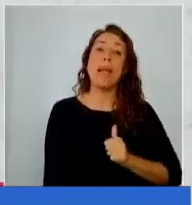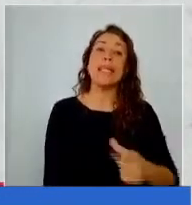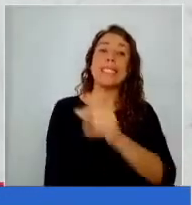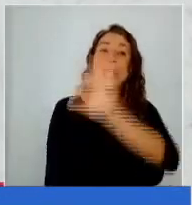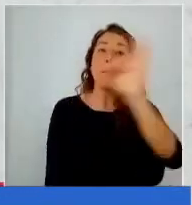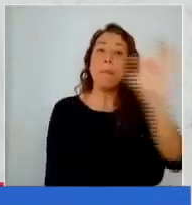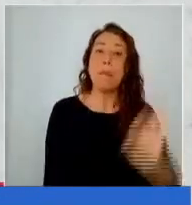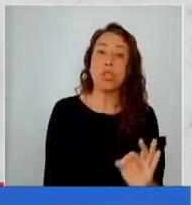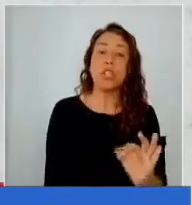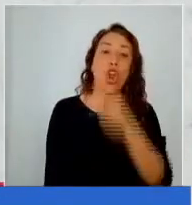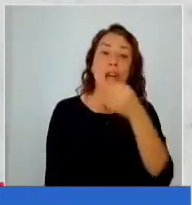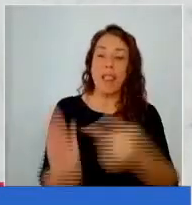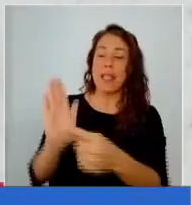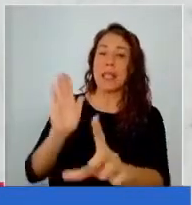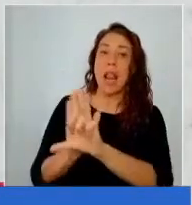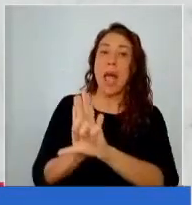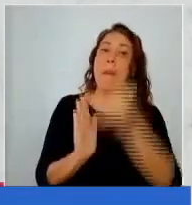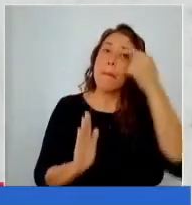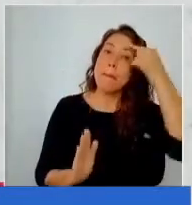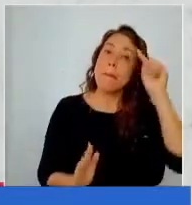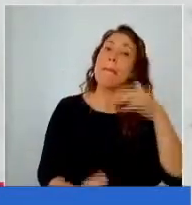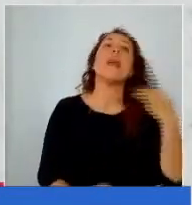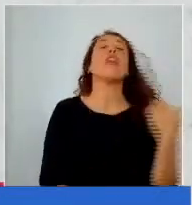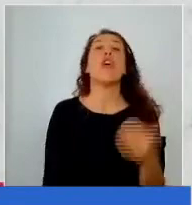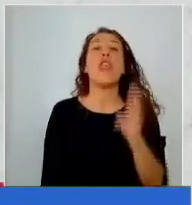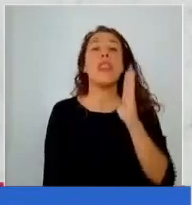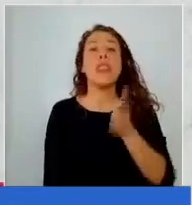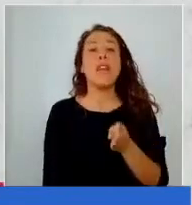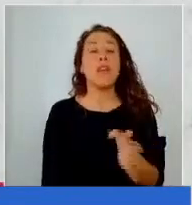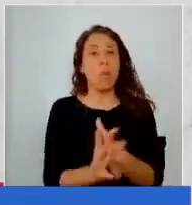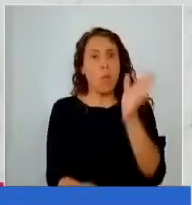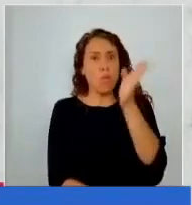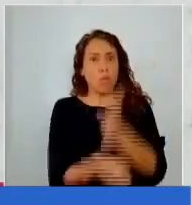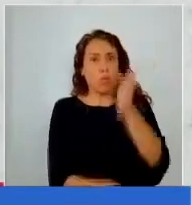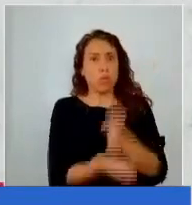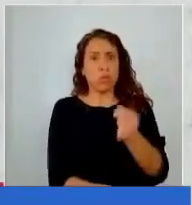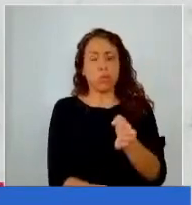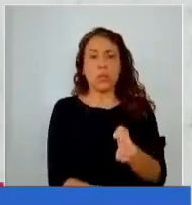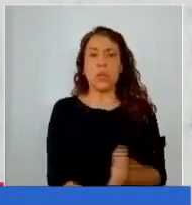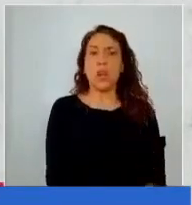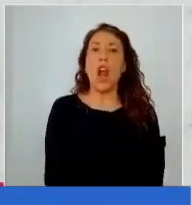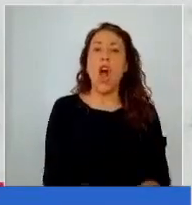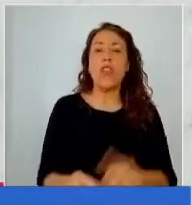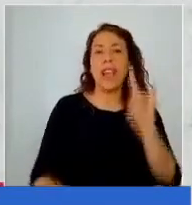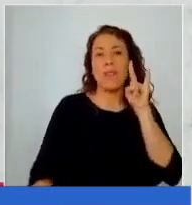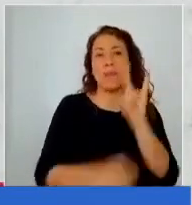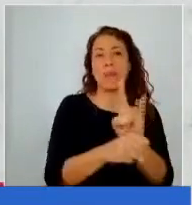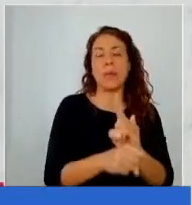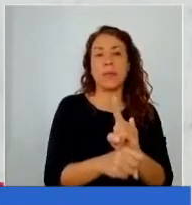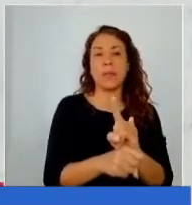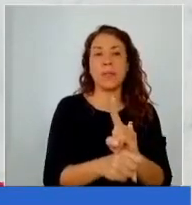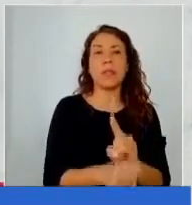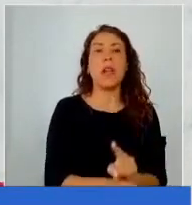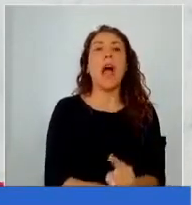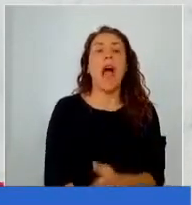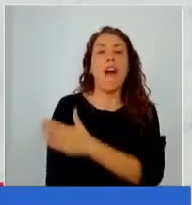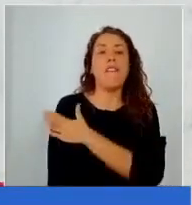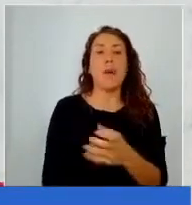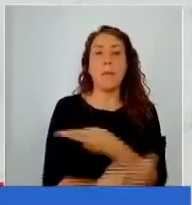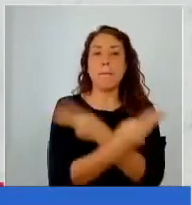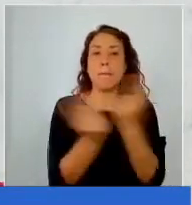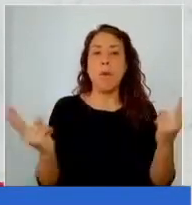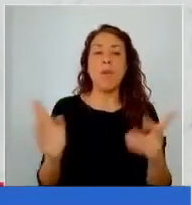pero debemos ser muy severos aquellos que han traicionado la fe pública la ley